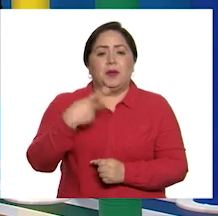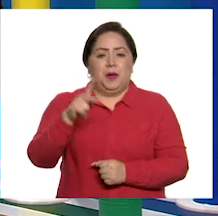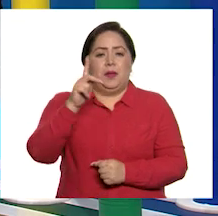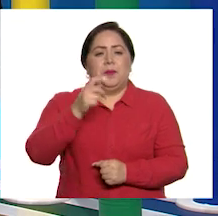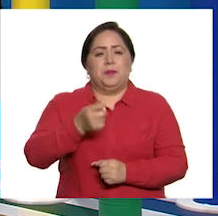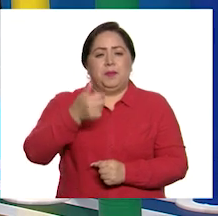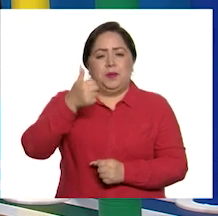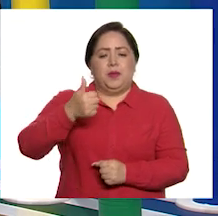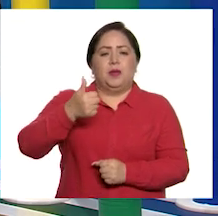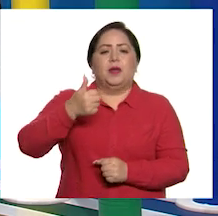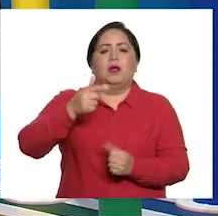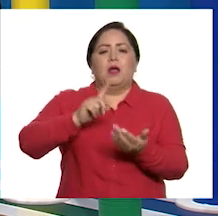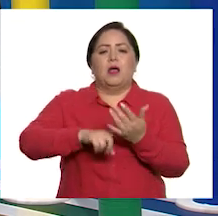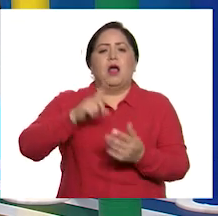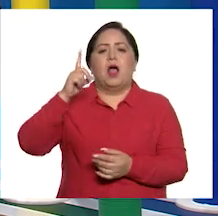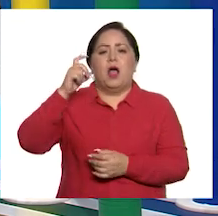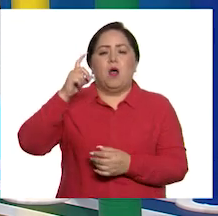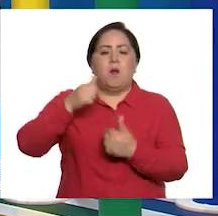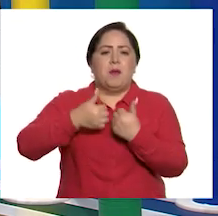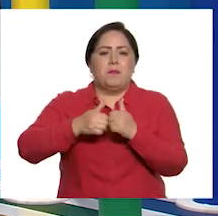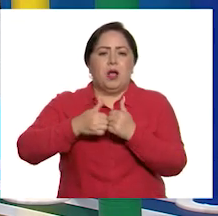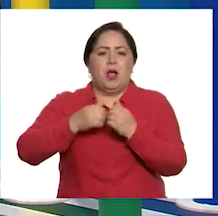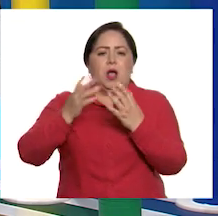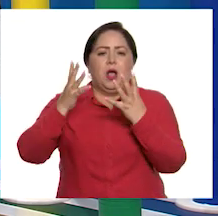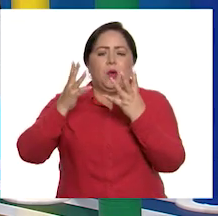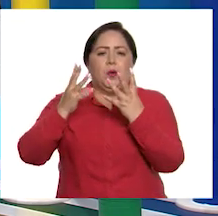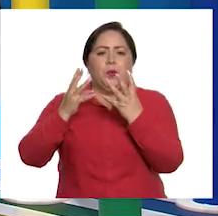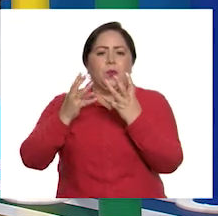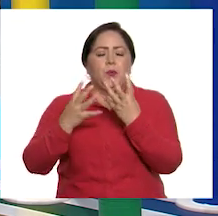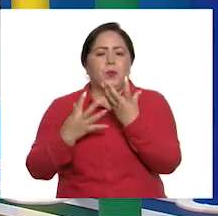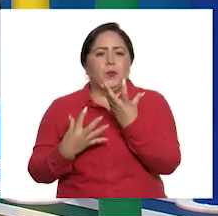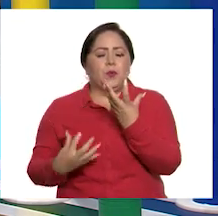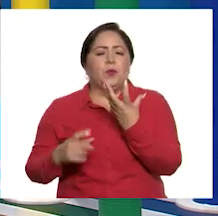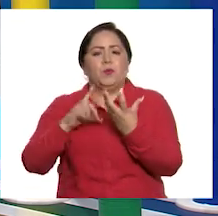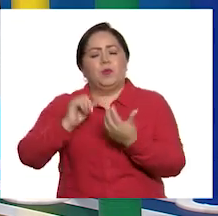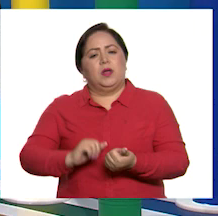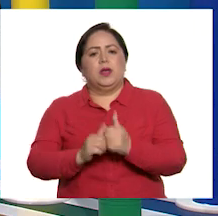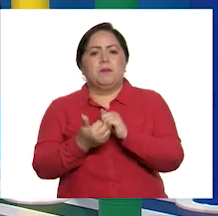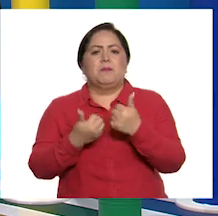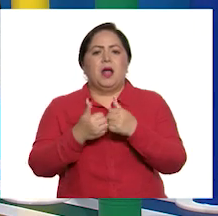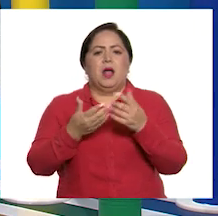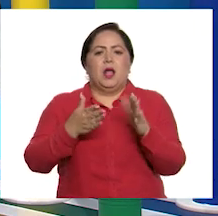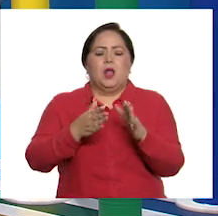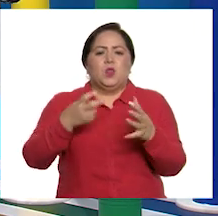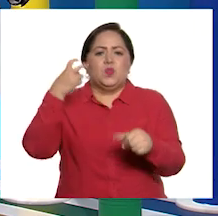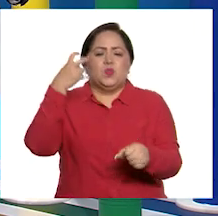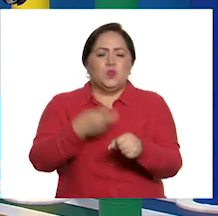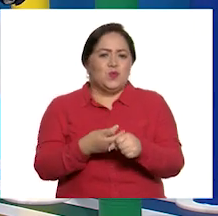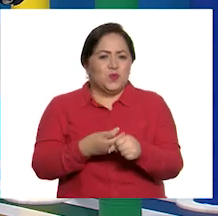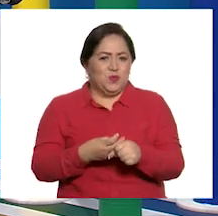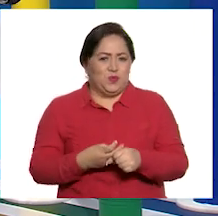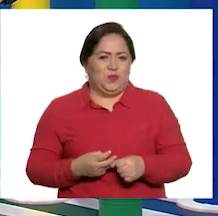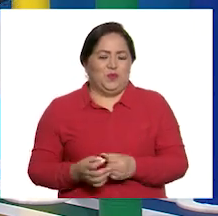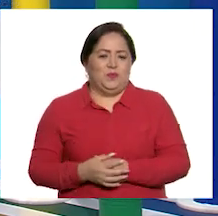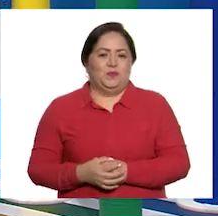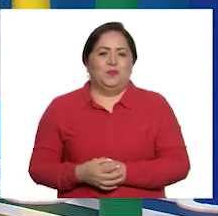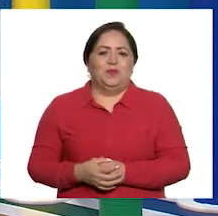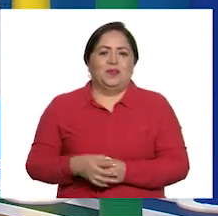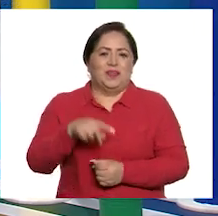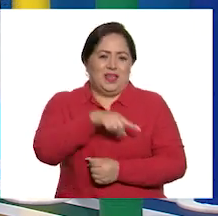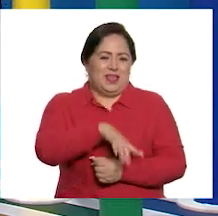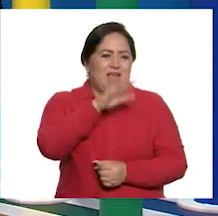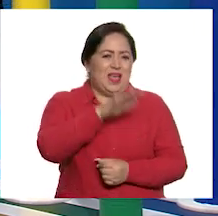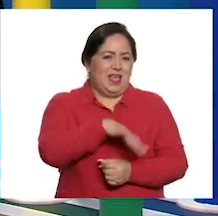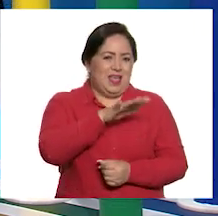disminuye el contenido del agua del pan, evaporándola, y luego tuesta ligeramente su superficie. Eso que